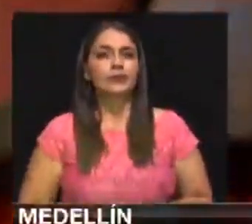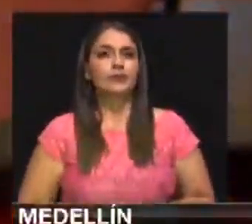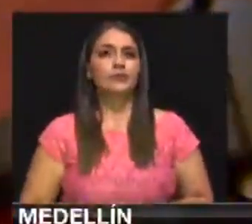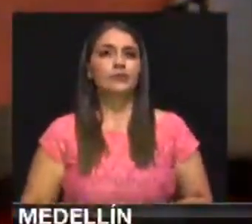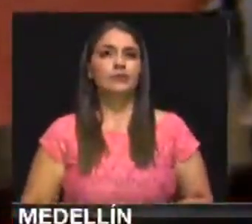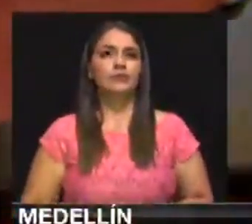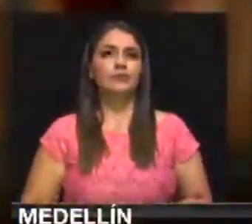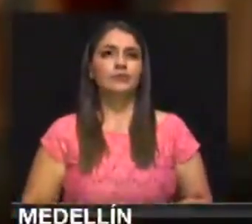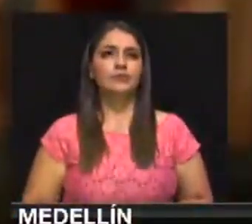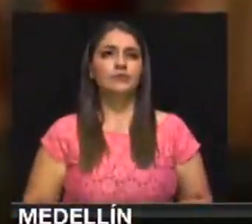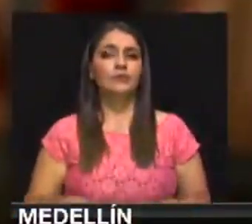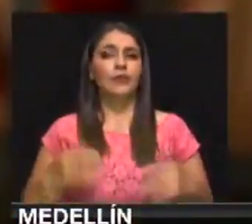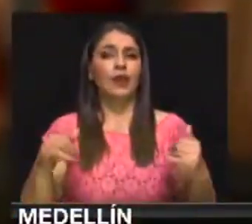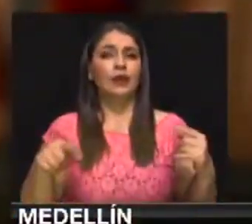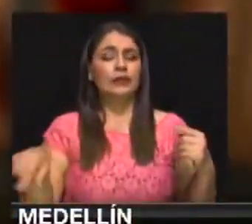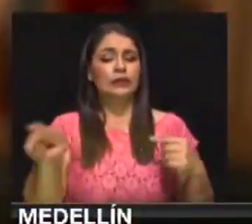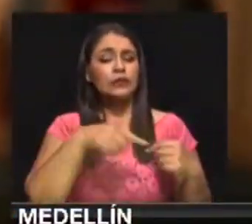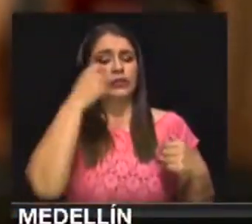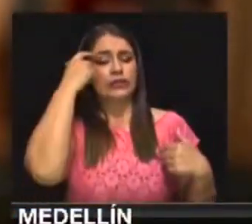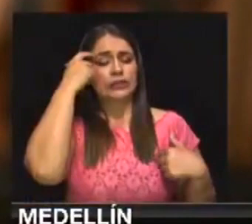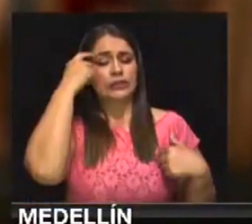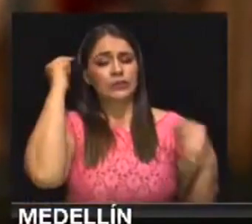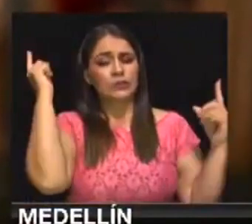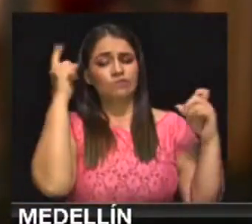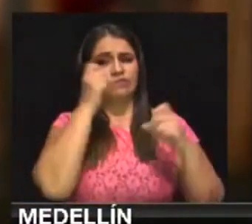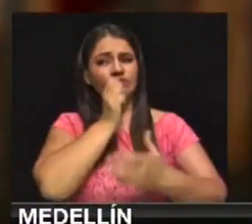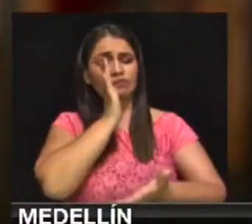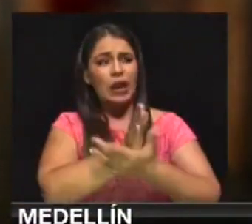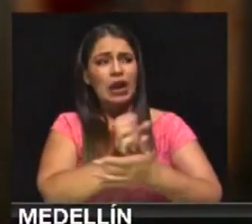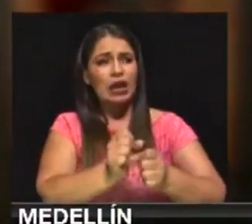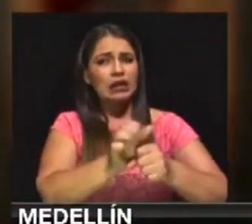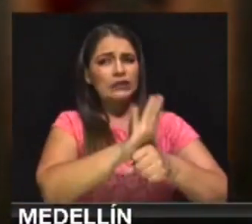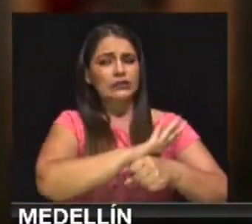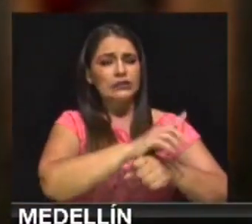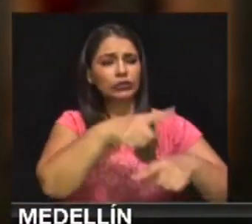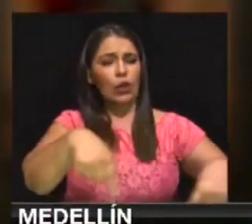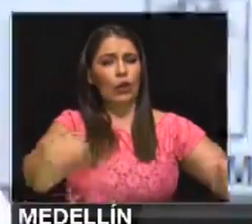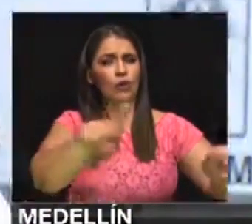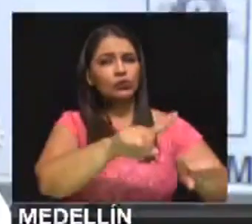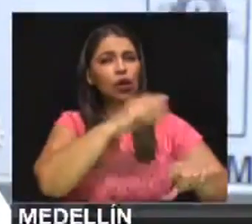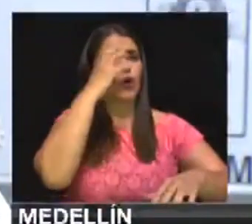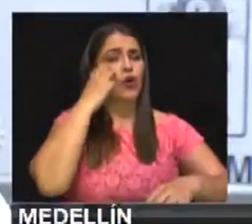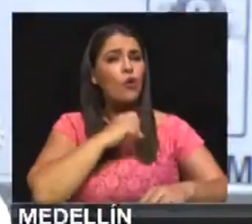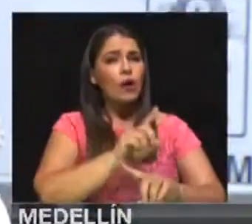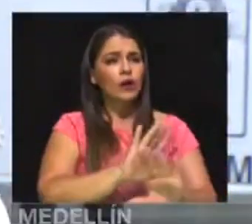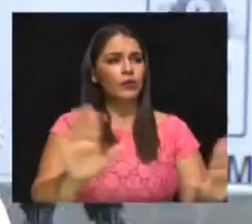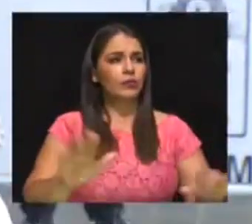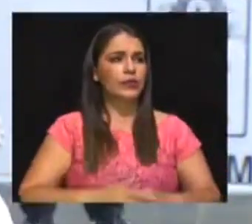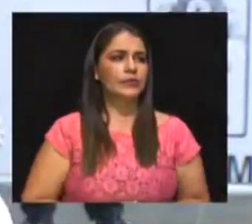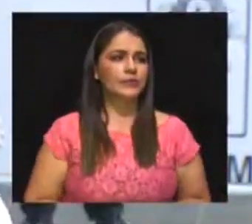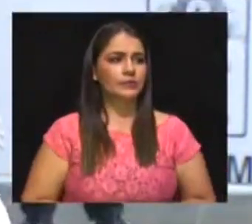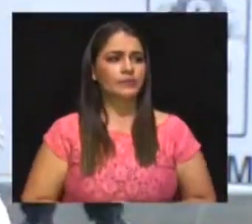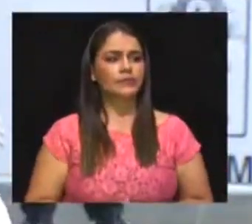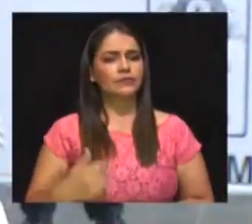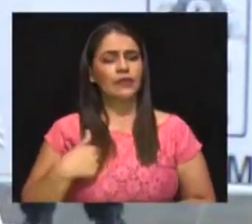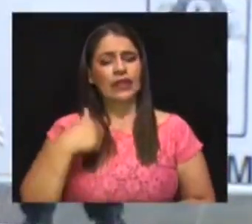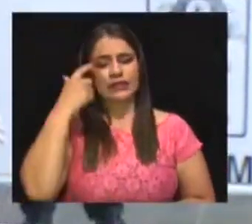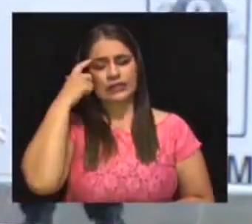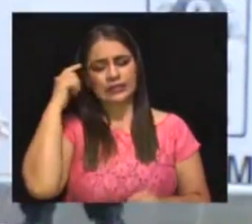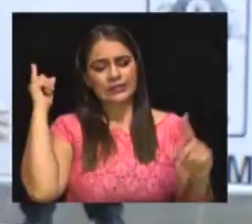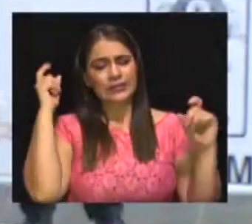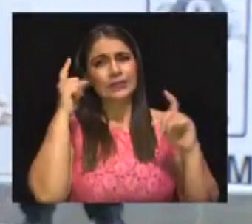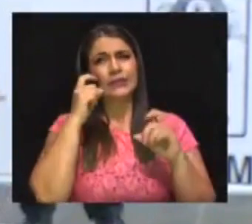pandemia sea suficiente escarmiento para que estas personas no reincidan en delitos como el hurto. Pensaría uno que